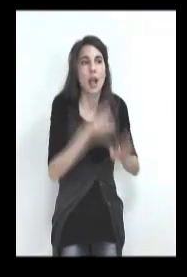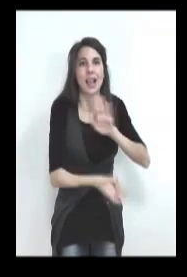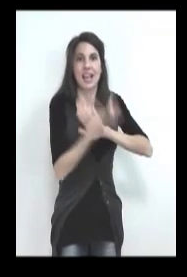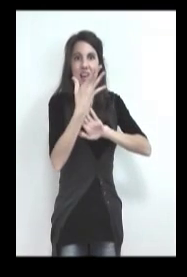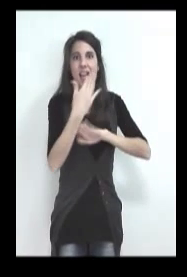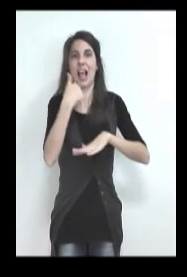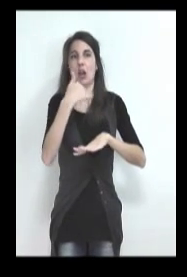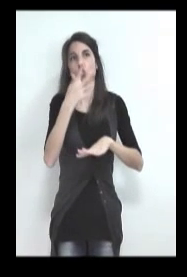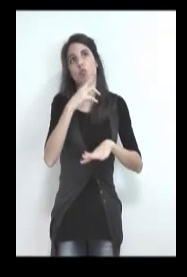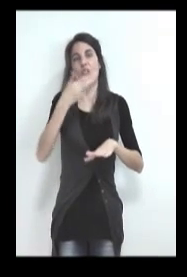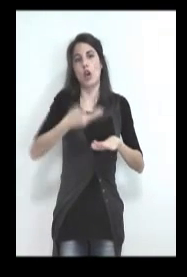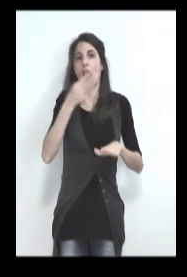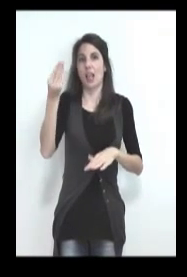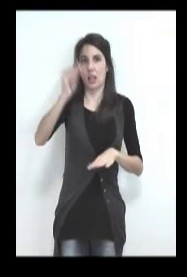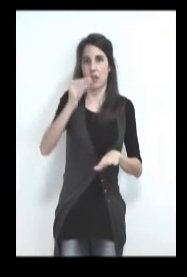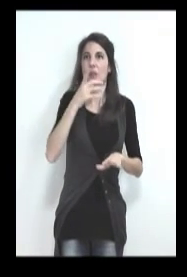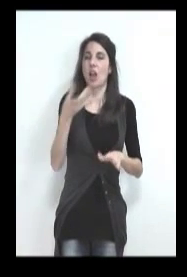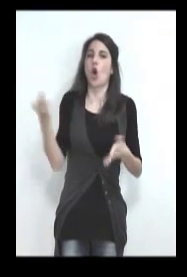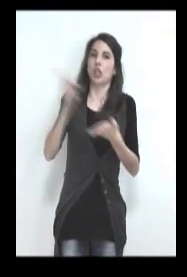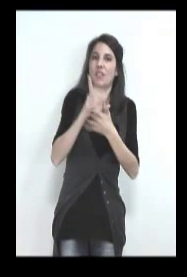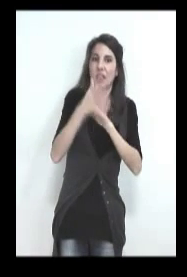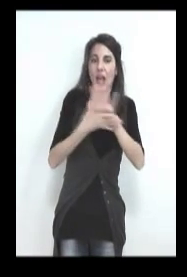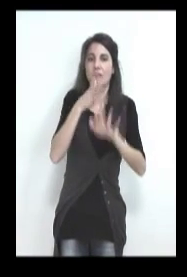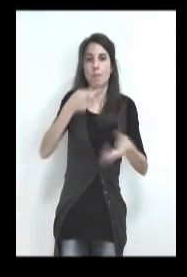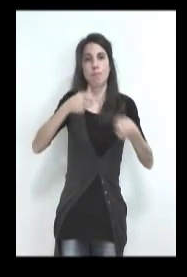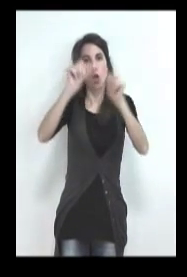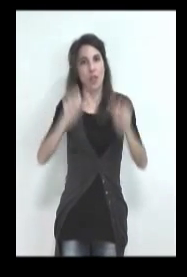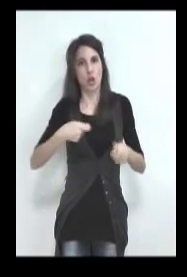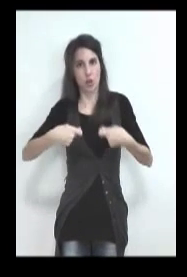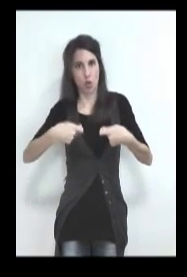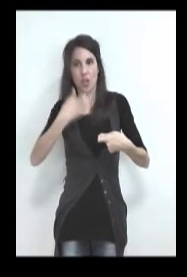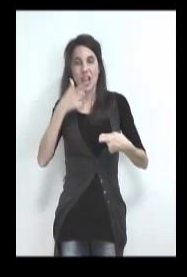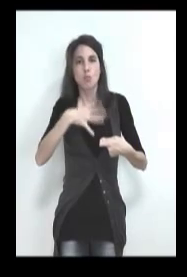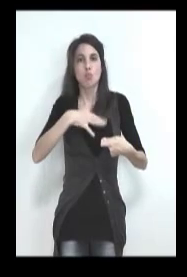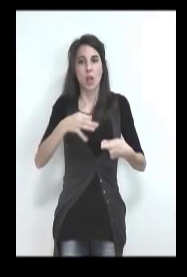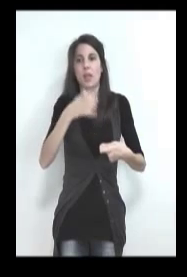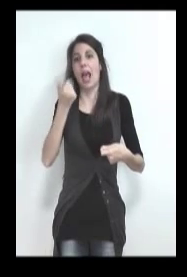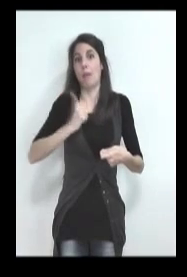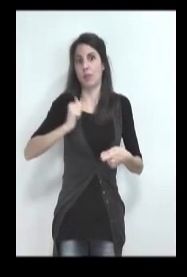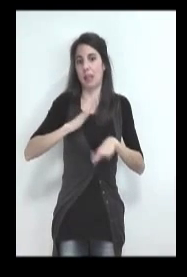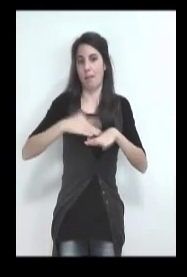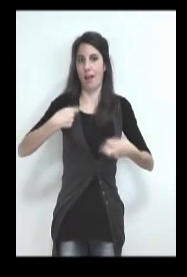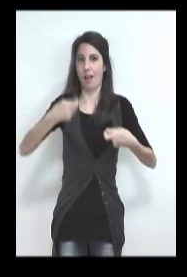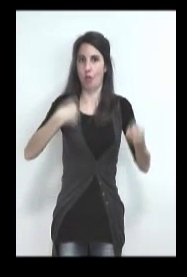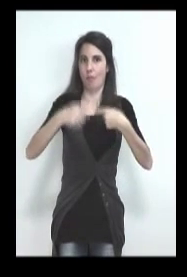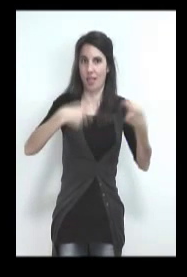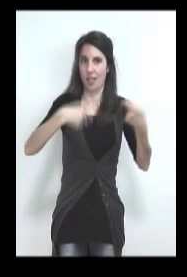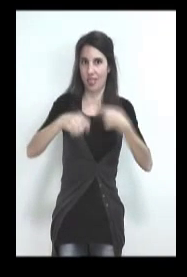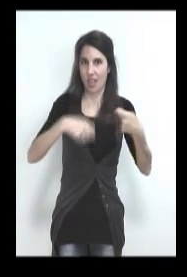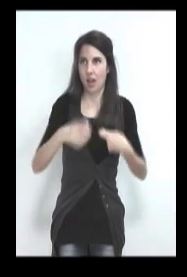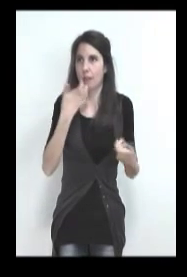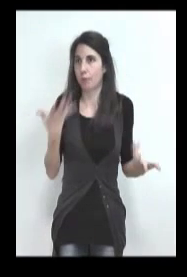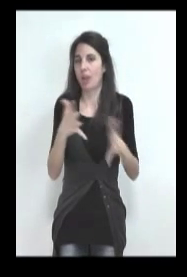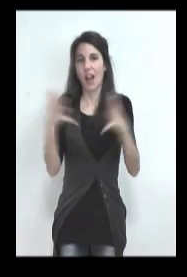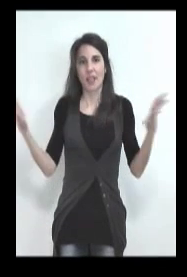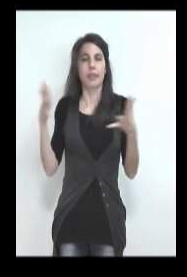volvemos al modelo de negocio, ahí puede tener una explotación comercial. En este momento, pues grandes